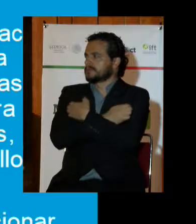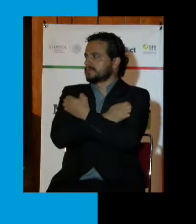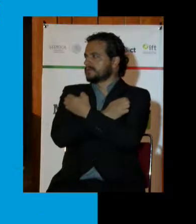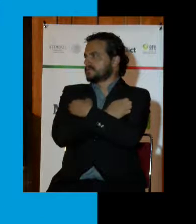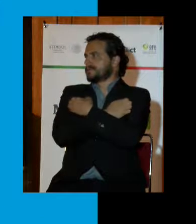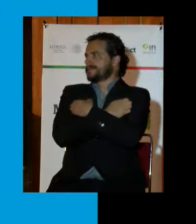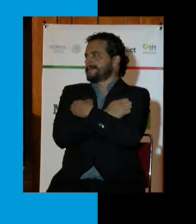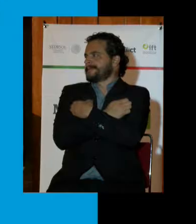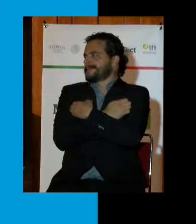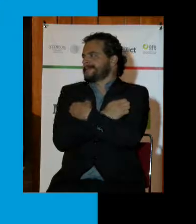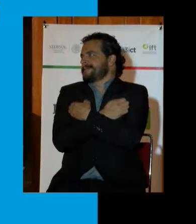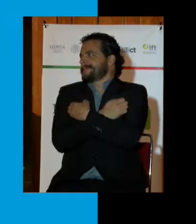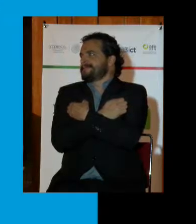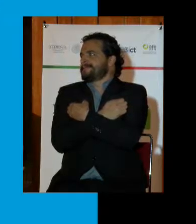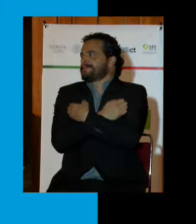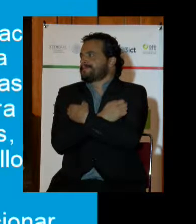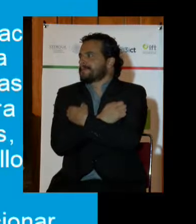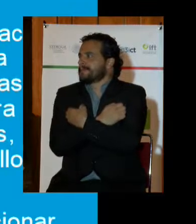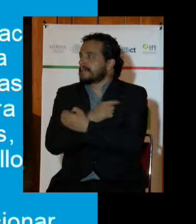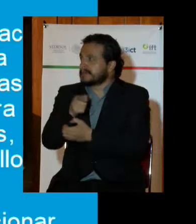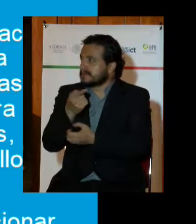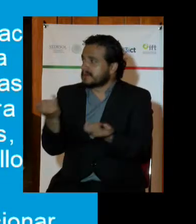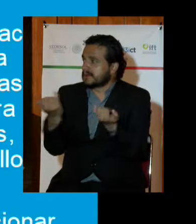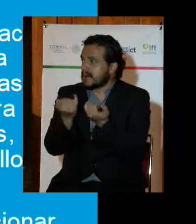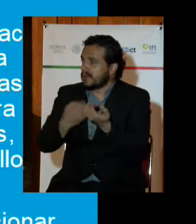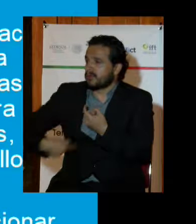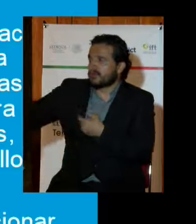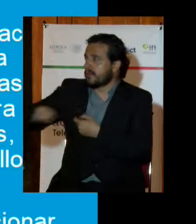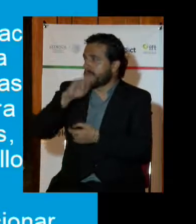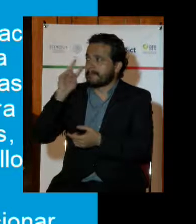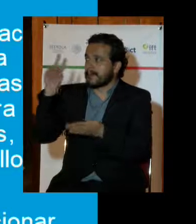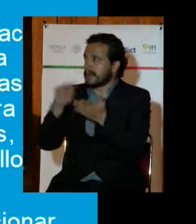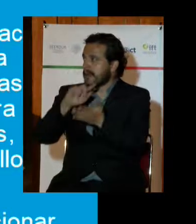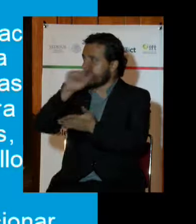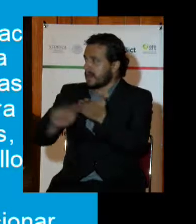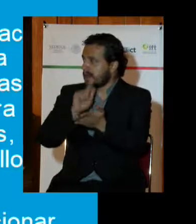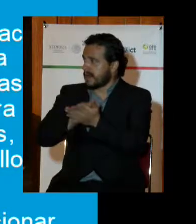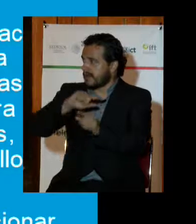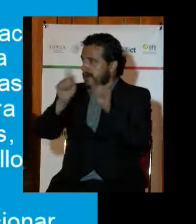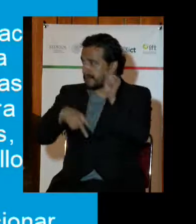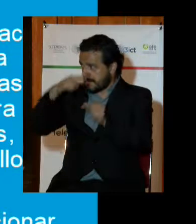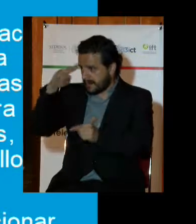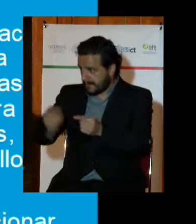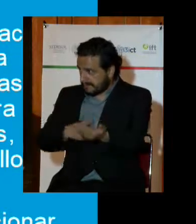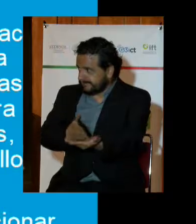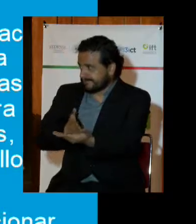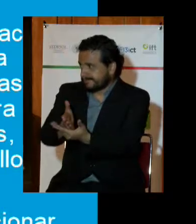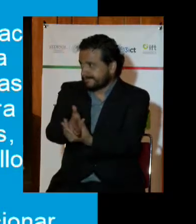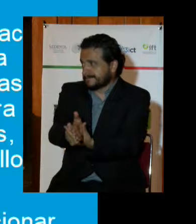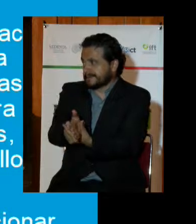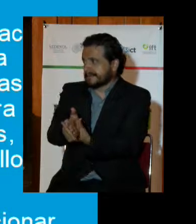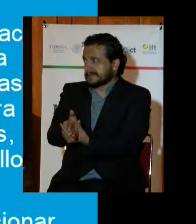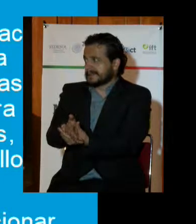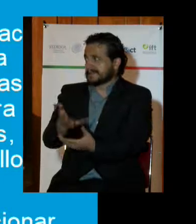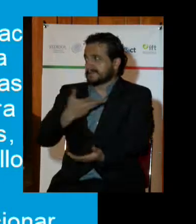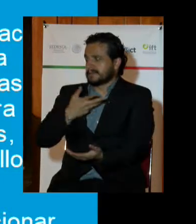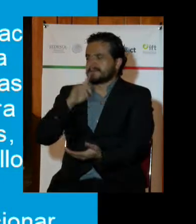Sin duda se requieren tener estándares para el diseño y el acceso. Y se tiene que alfabetizar digitalmente a la